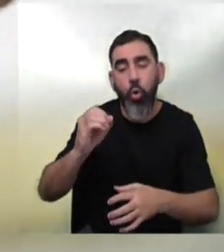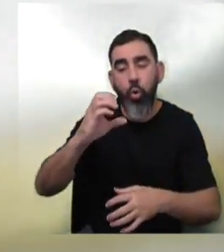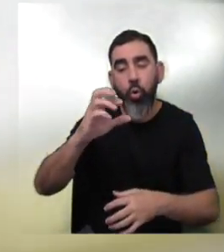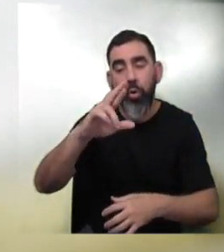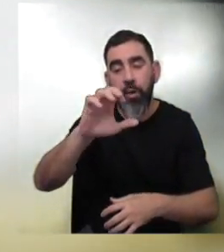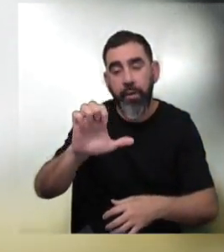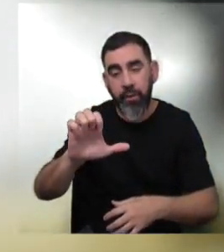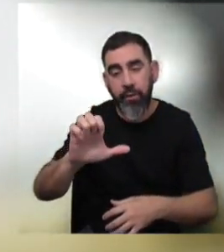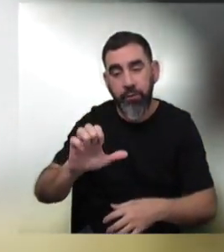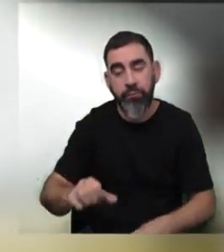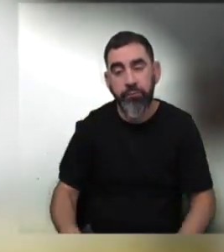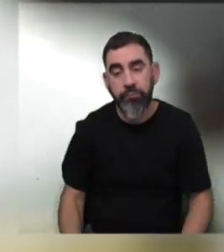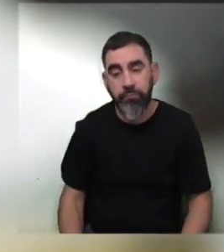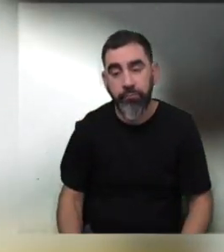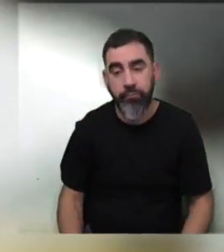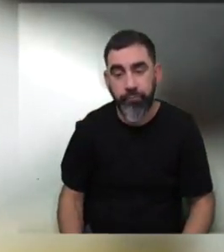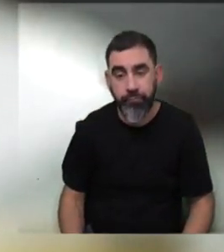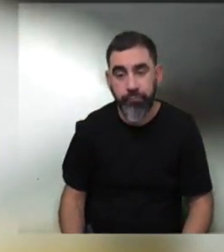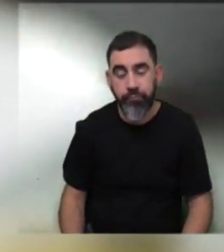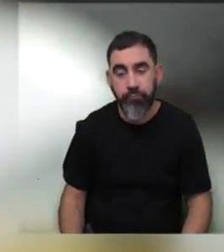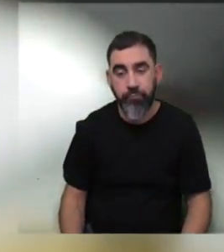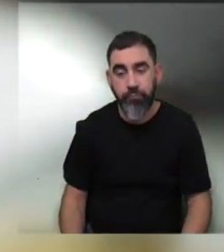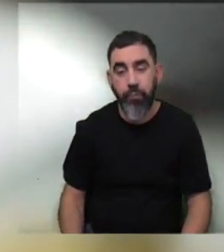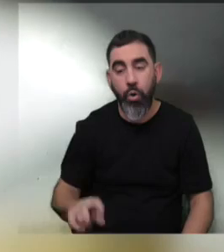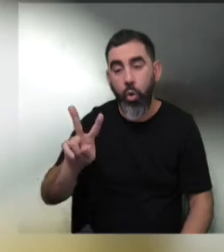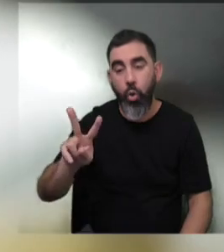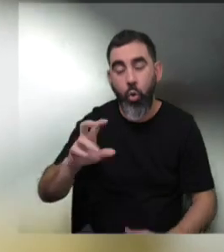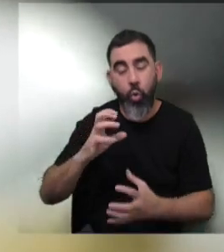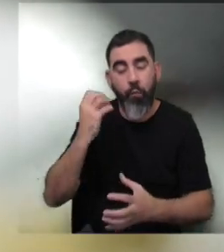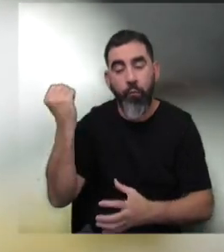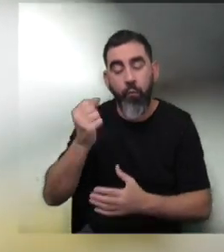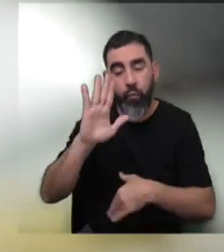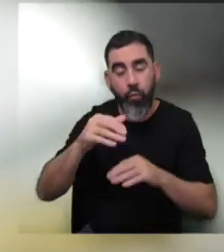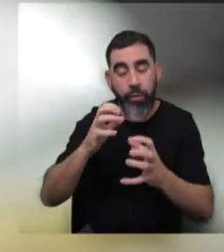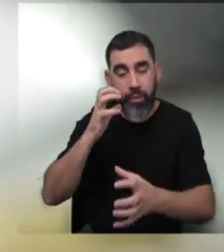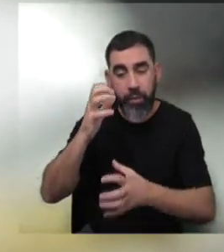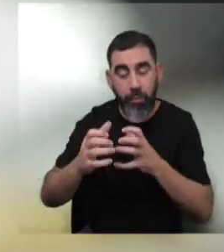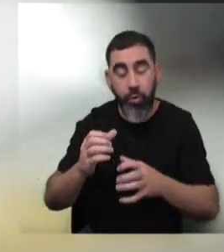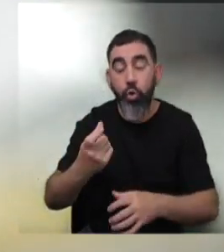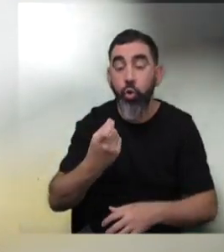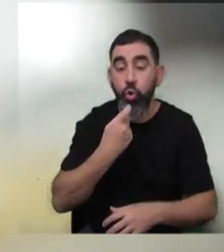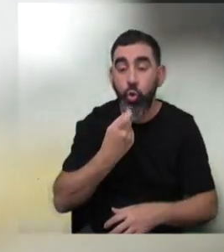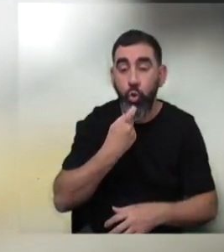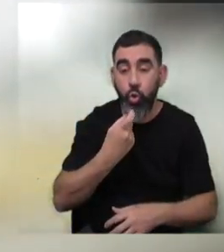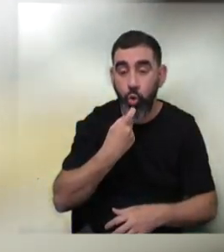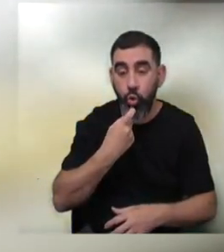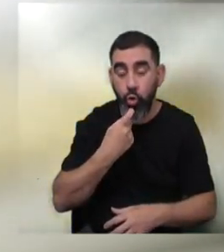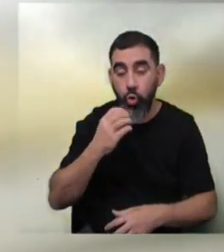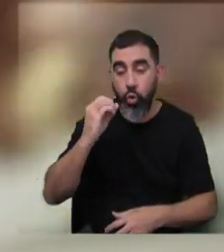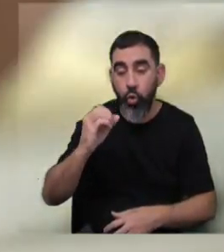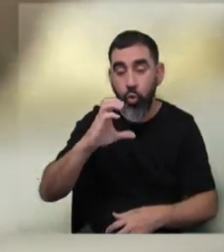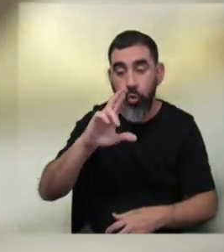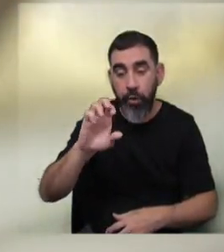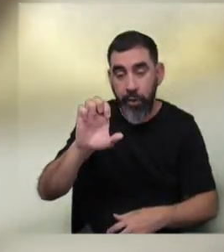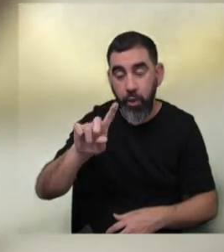sí. Que están acá, por ejemplo. Sí. Tenemos dos tipos fundamentales de ocre rojo y ocre